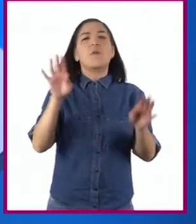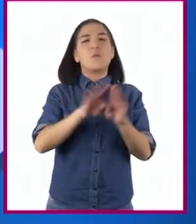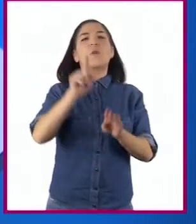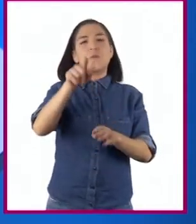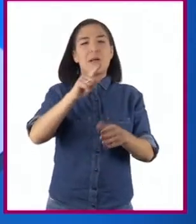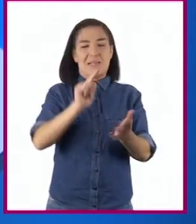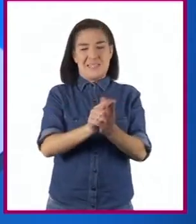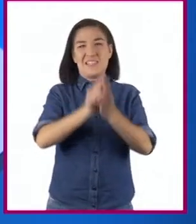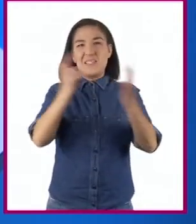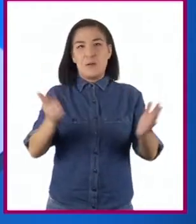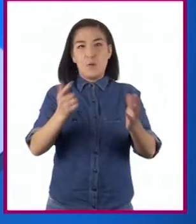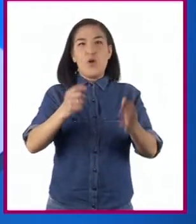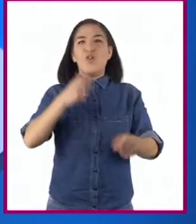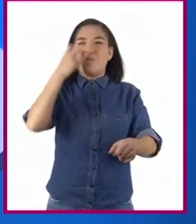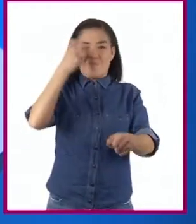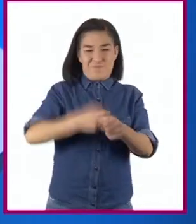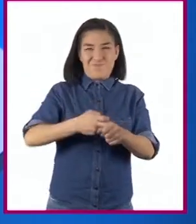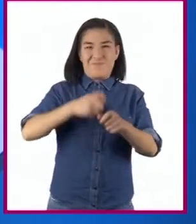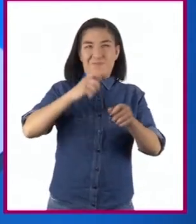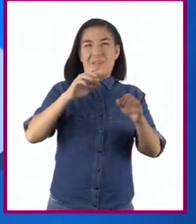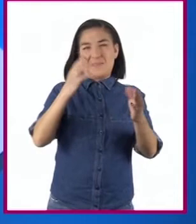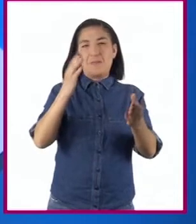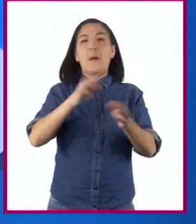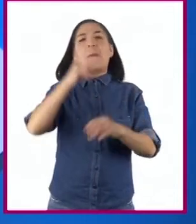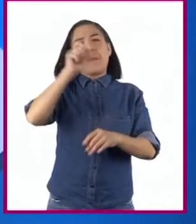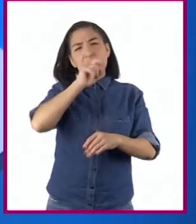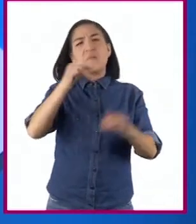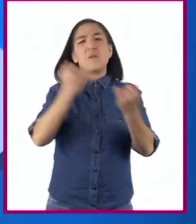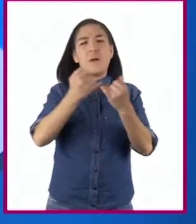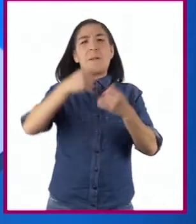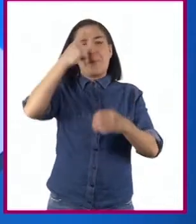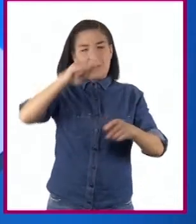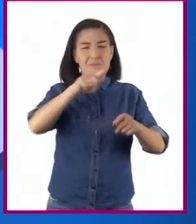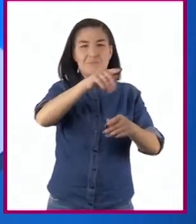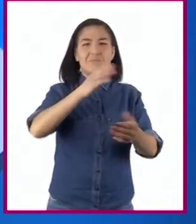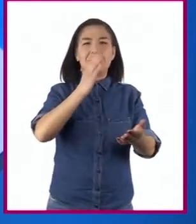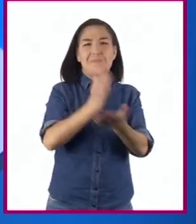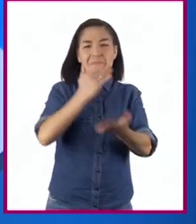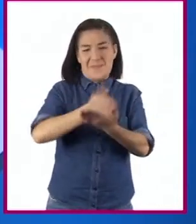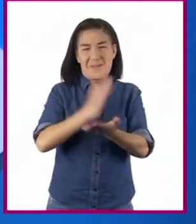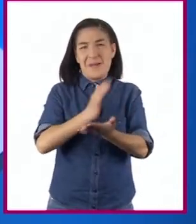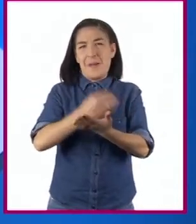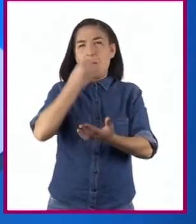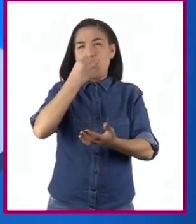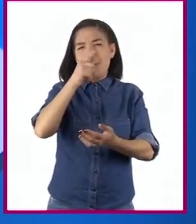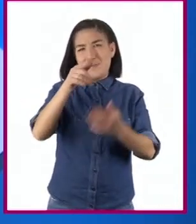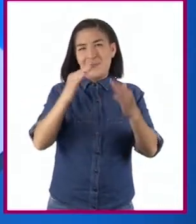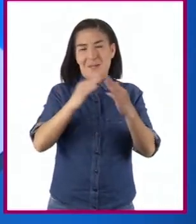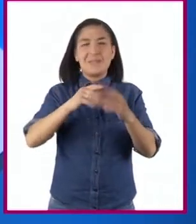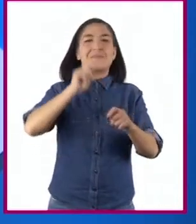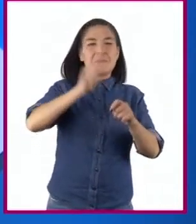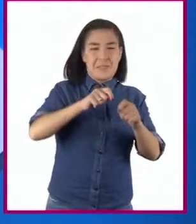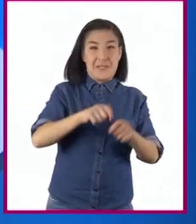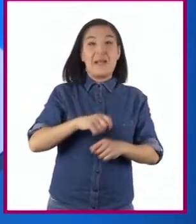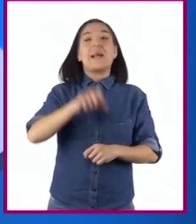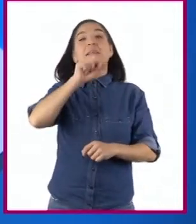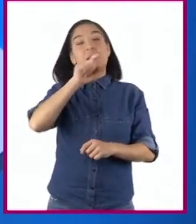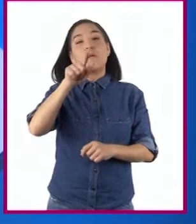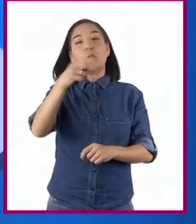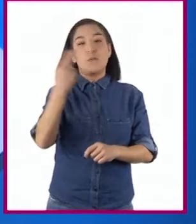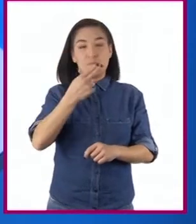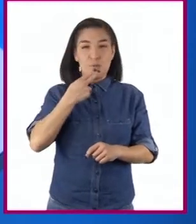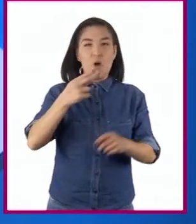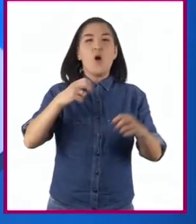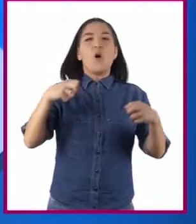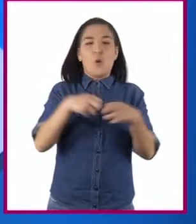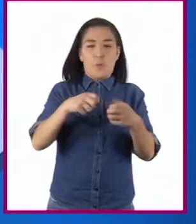por un libro de pasta dura o hasta con una tabla para picar de las que se utilizan en la cocina. Además, necesitaremos una